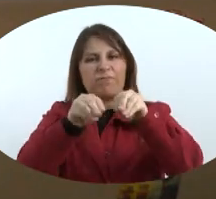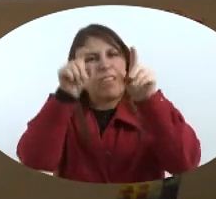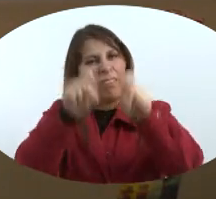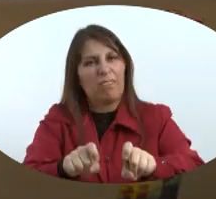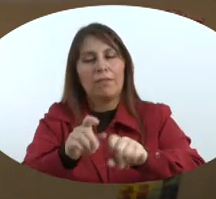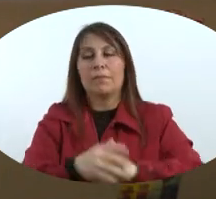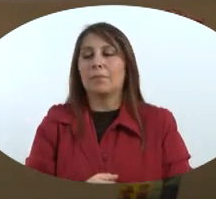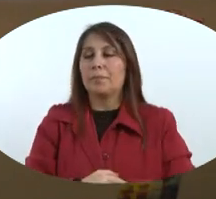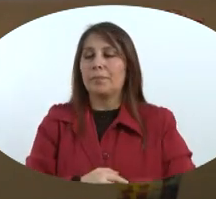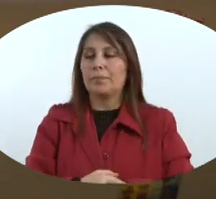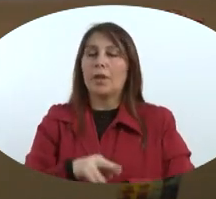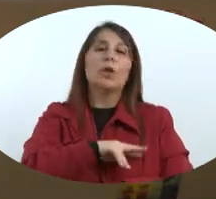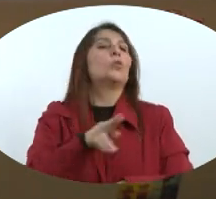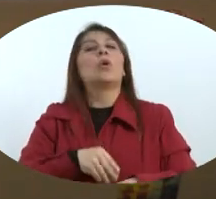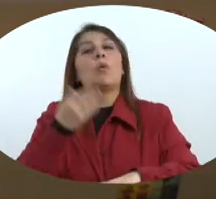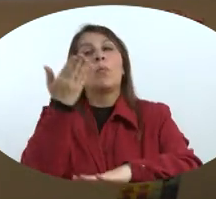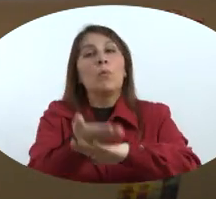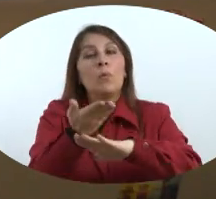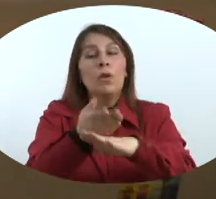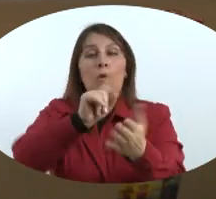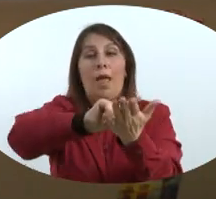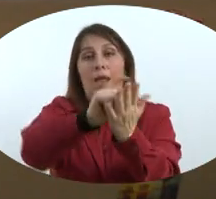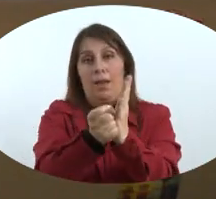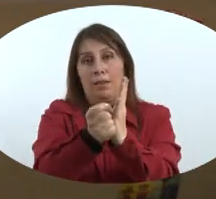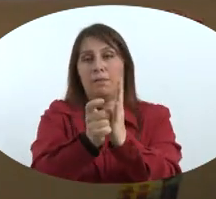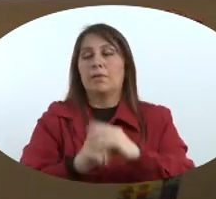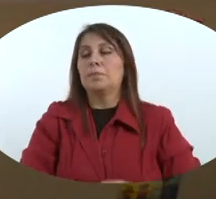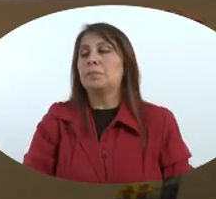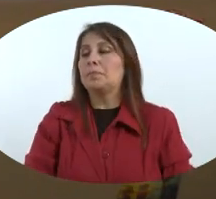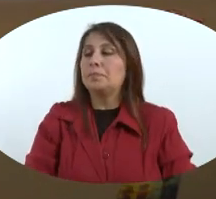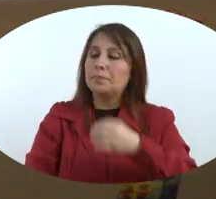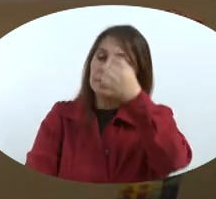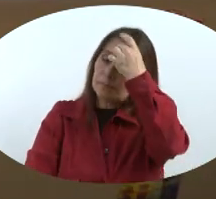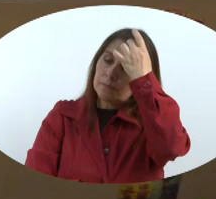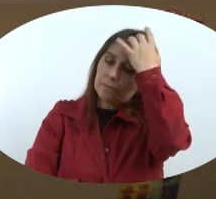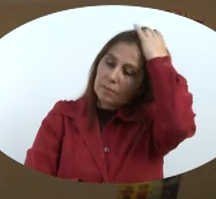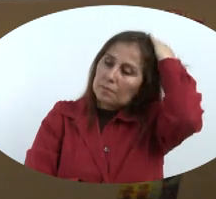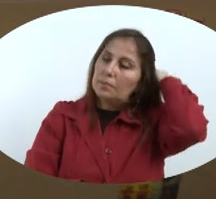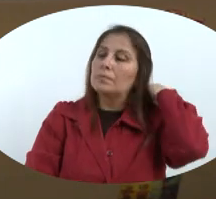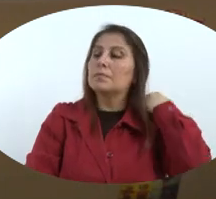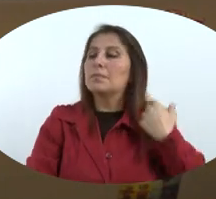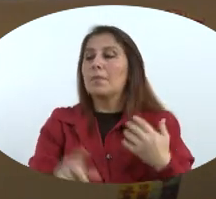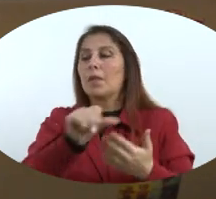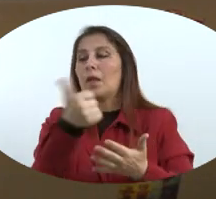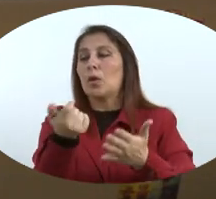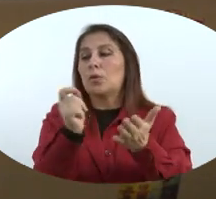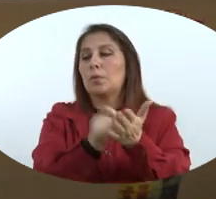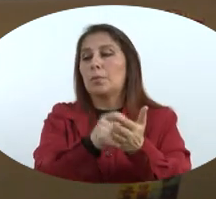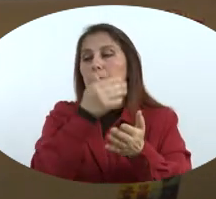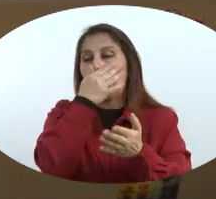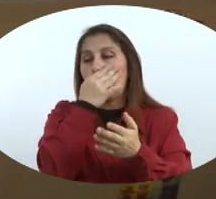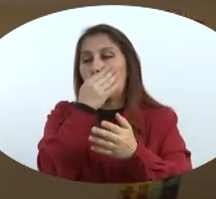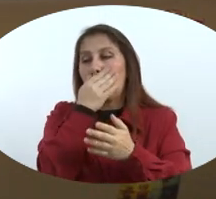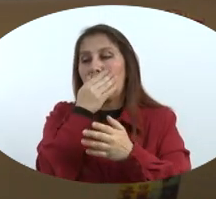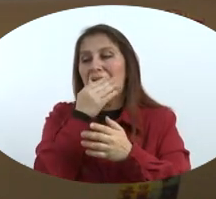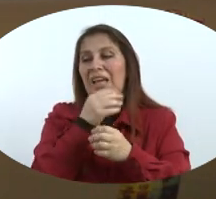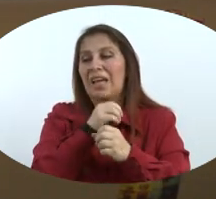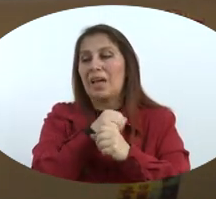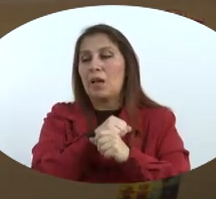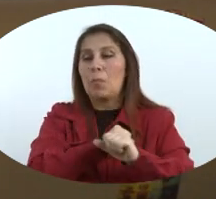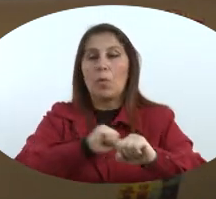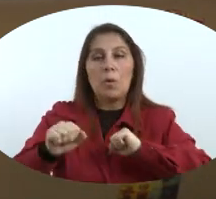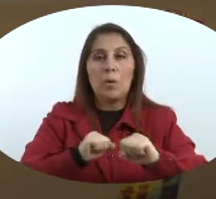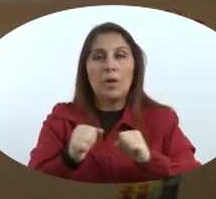bueno para esto proponemos una cátedra electiva bueno para el siguiente punto es un movimiento por autonomía